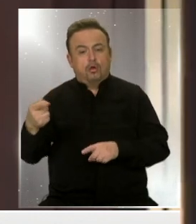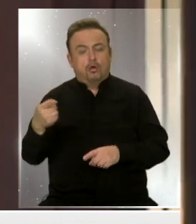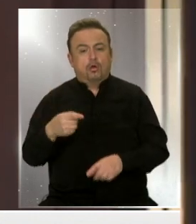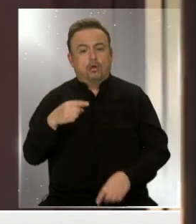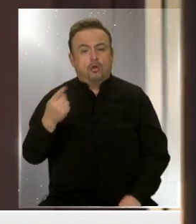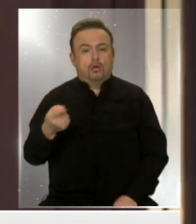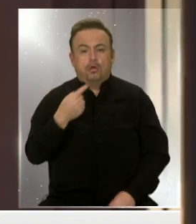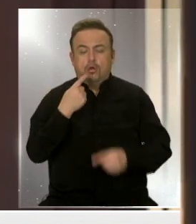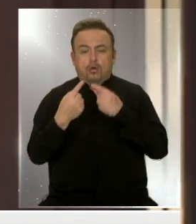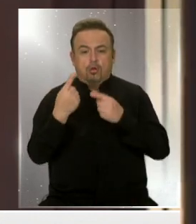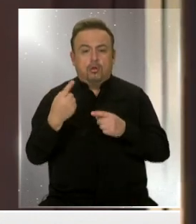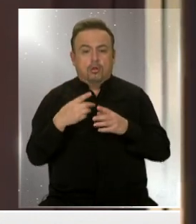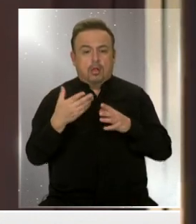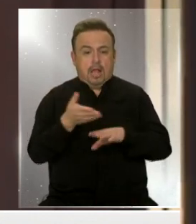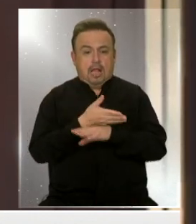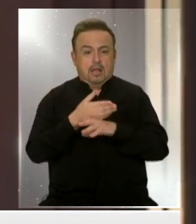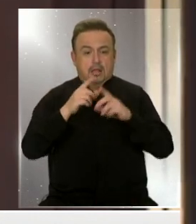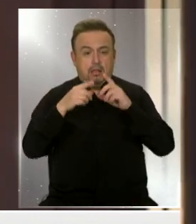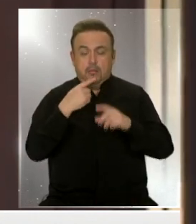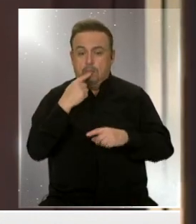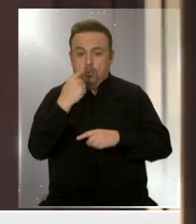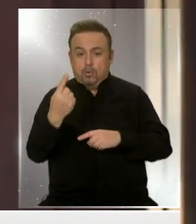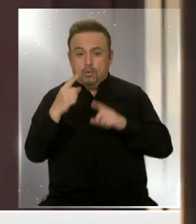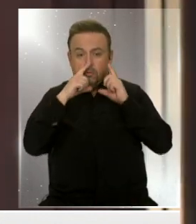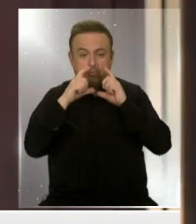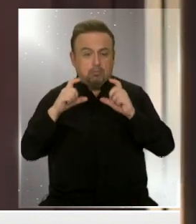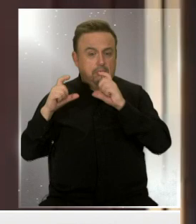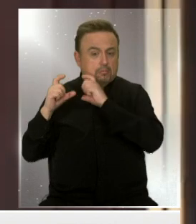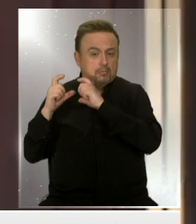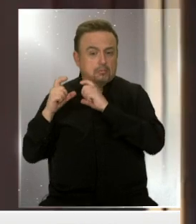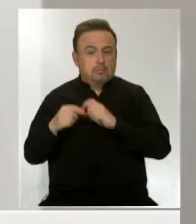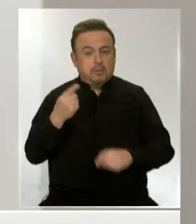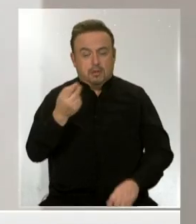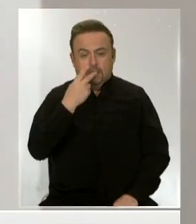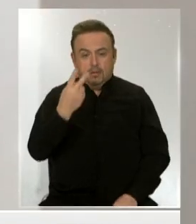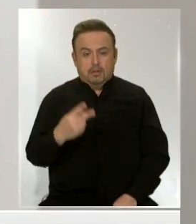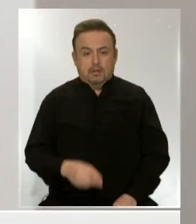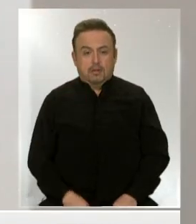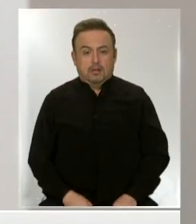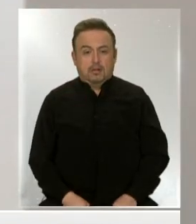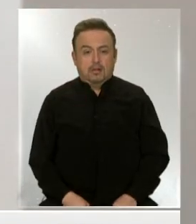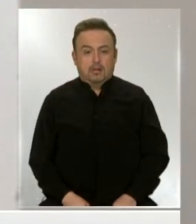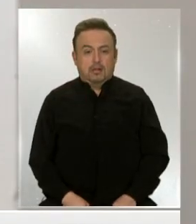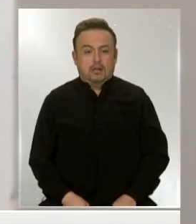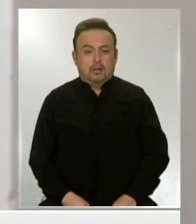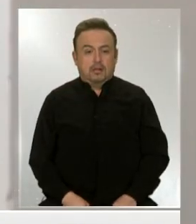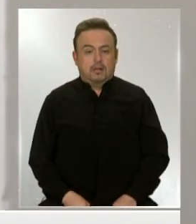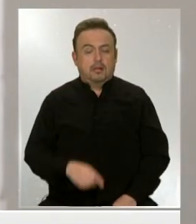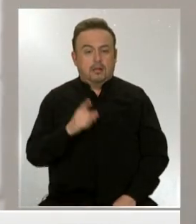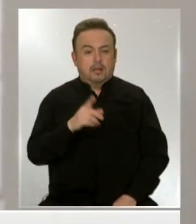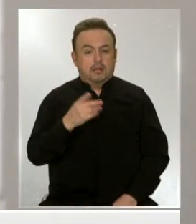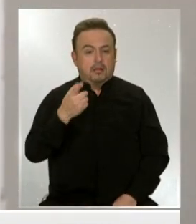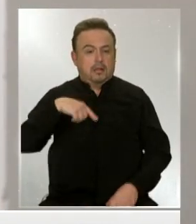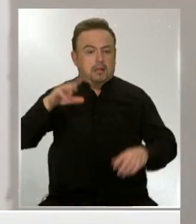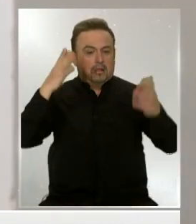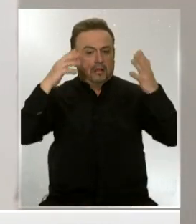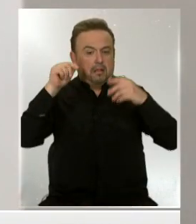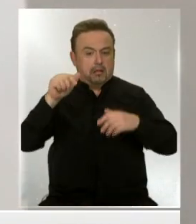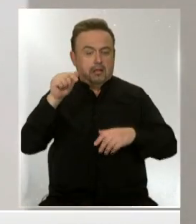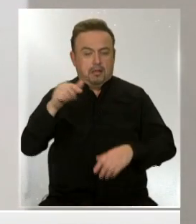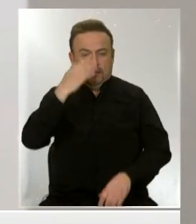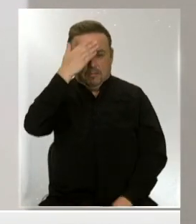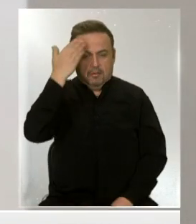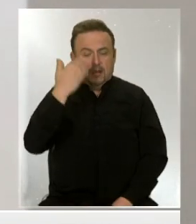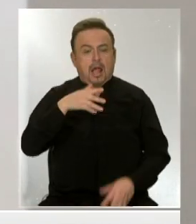otro reportero que antes de formular su pregunta, si ustedes se fijaron, se quitó rápidamente la mascarilla, lo cual fue celebrado por